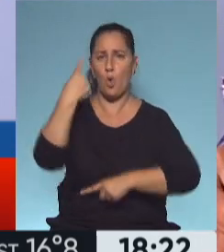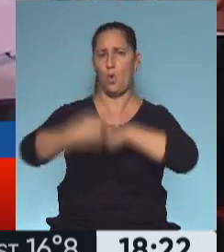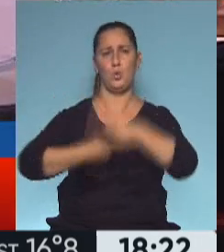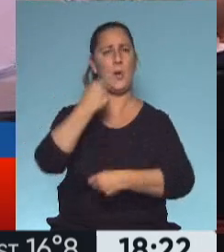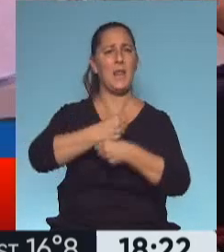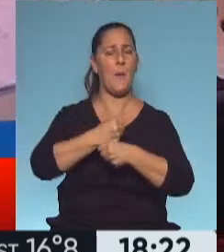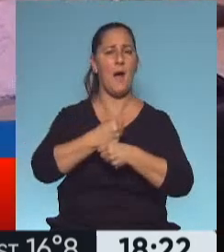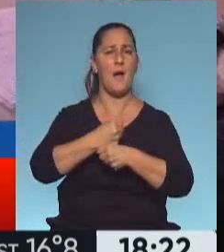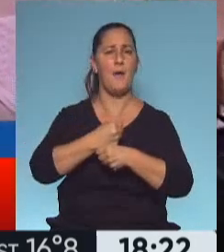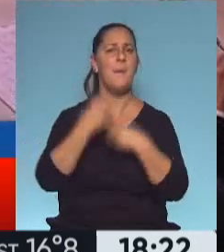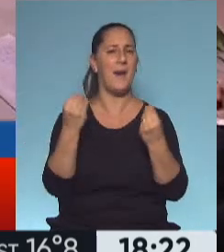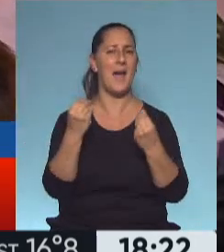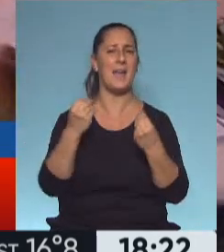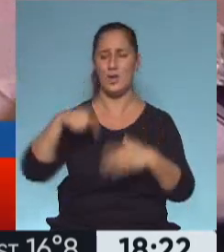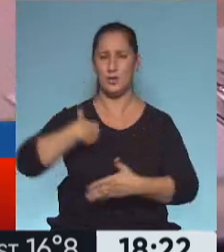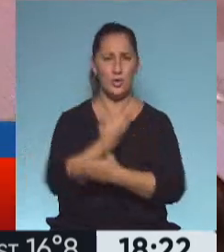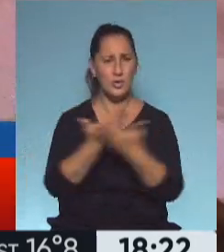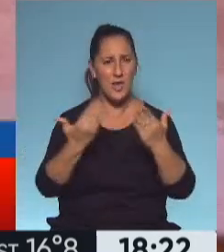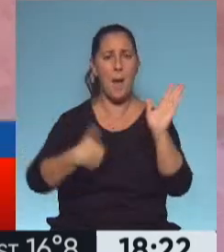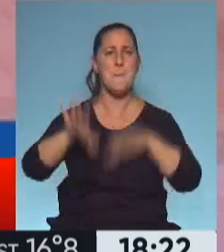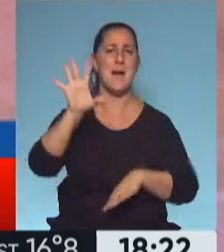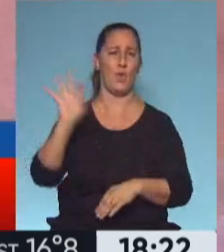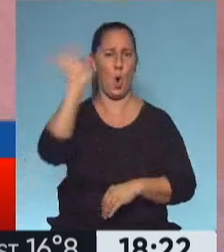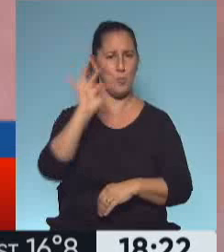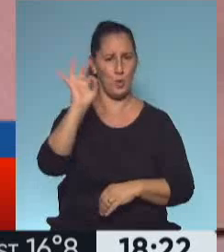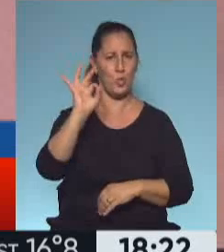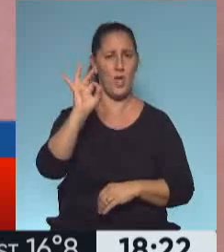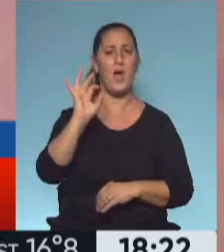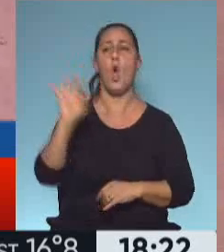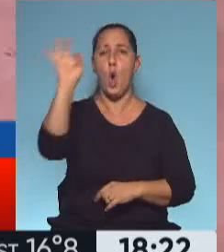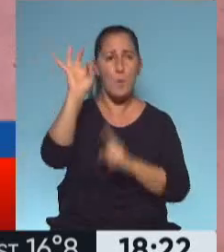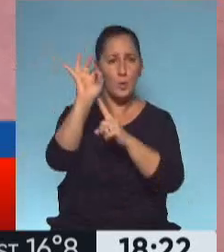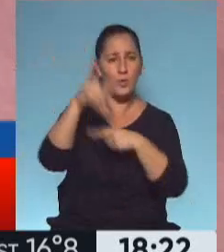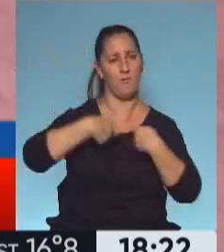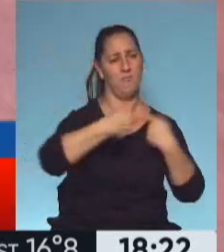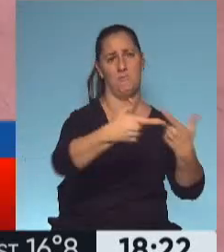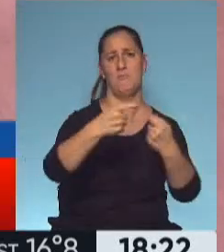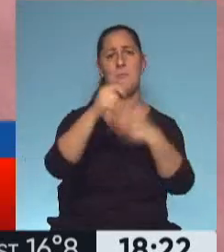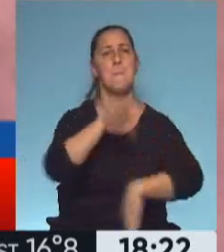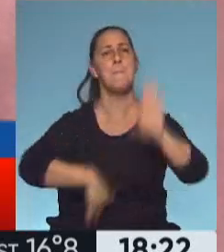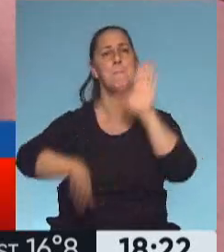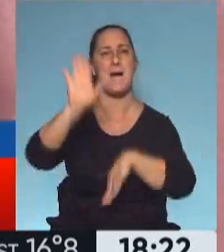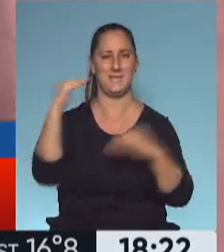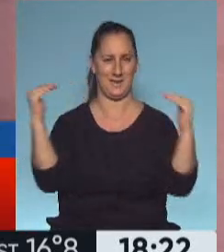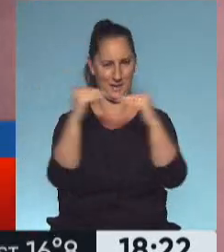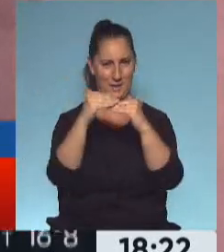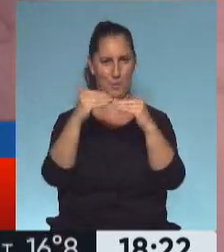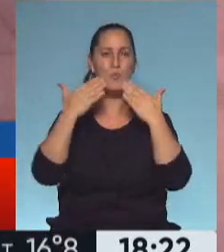para tener cada día una sociedad con más oportunidades y con oportunidades distribuidas de una forma más equitativa. Muchas